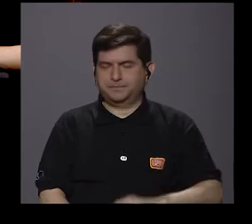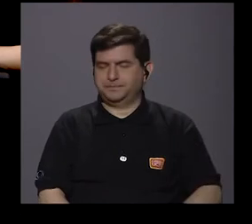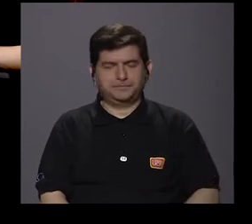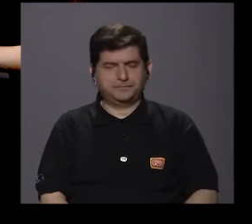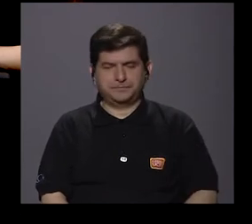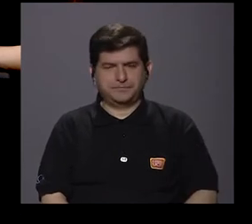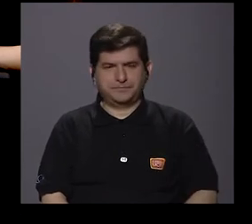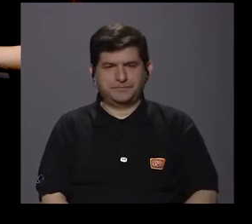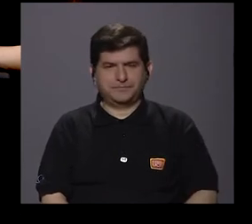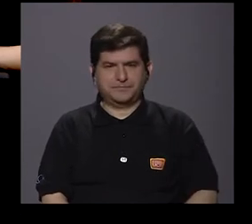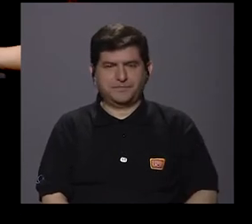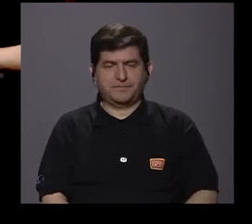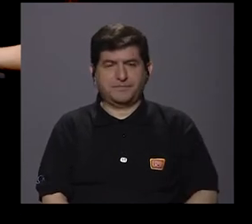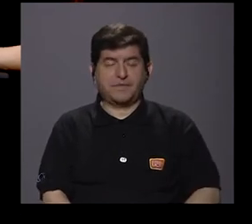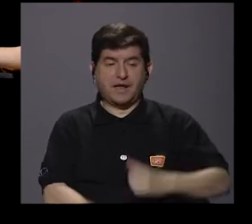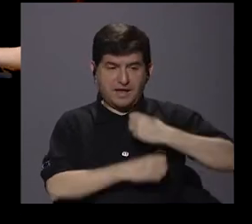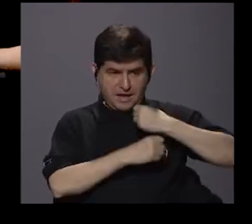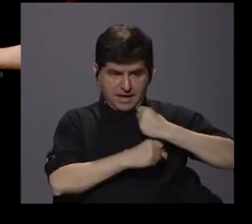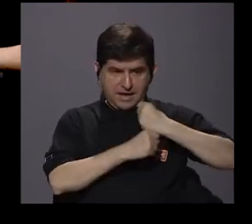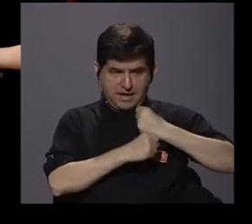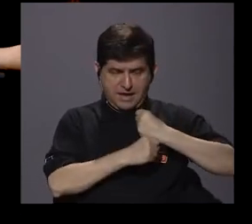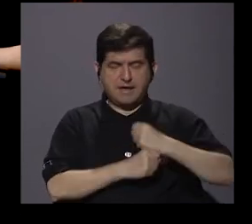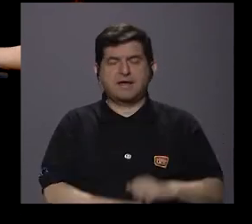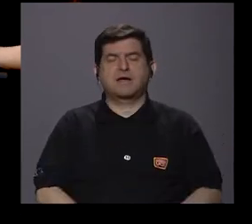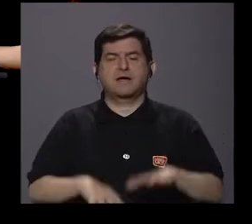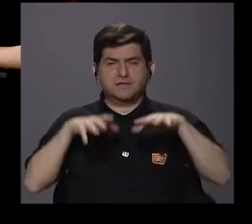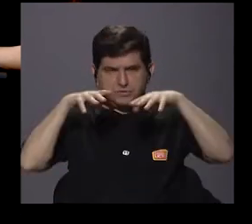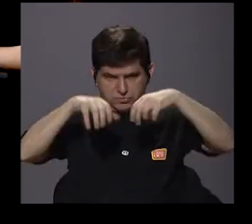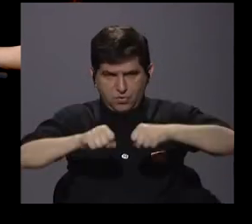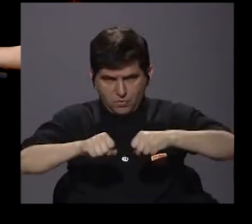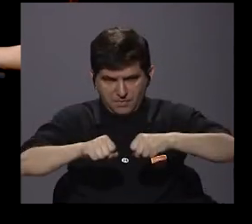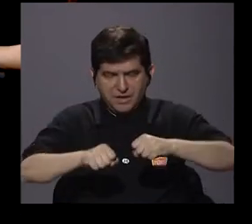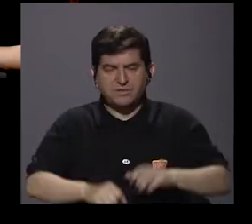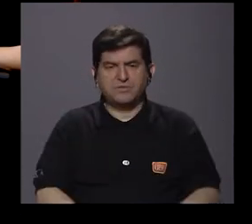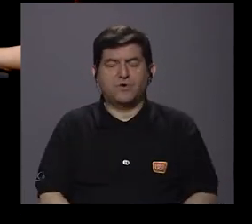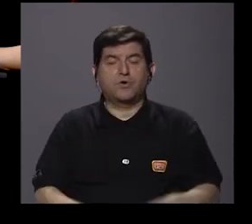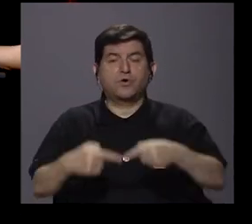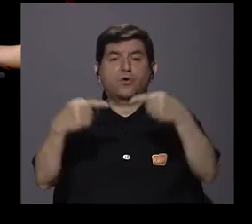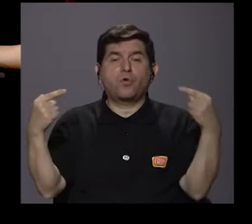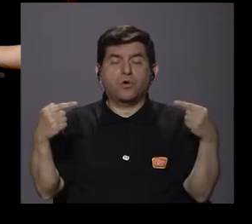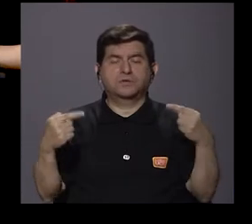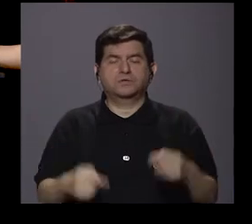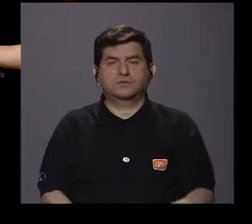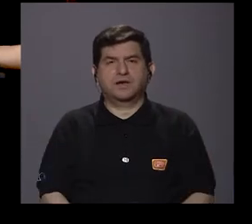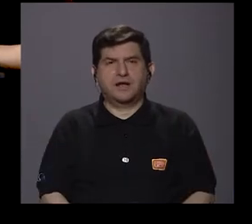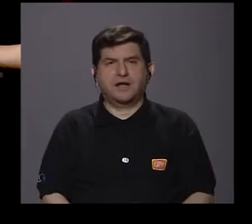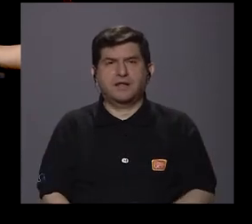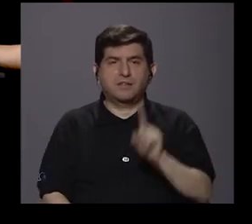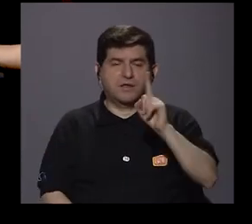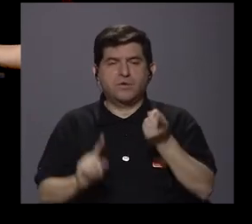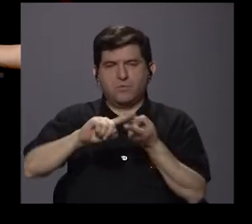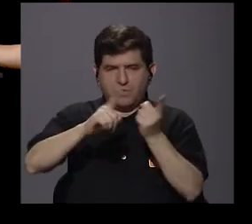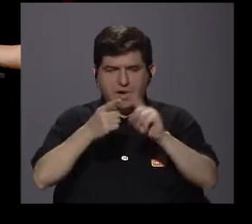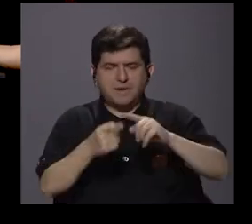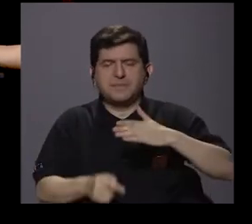De el ejército de ocupación en contra de un gran amigo